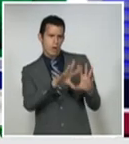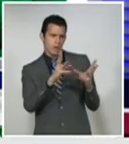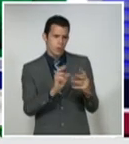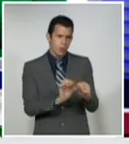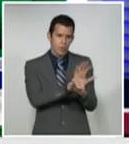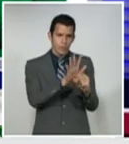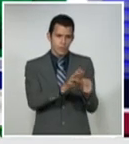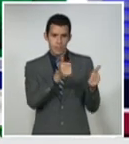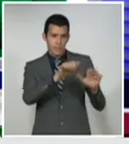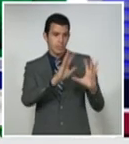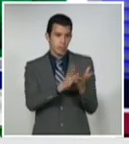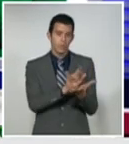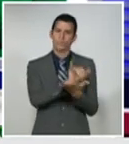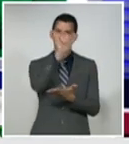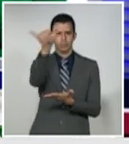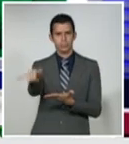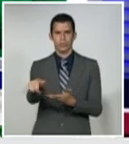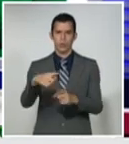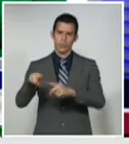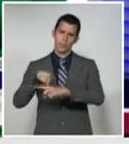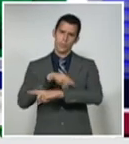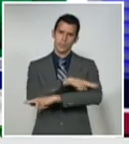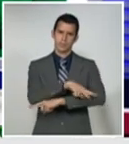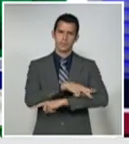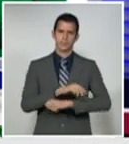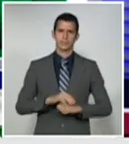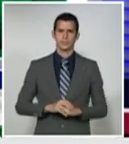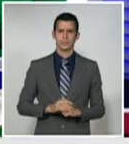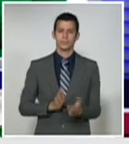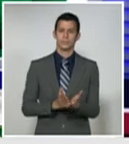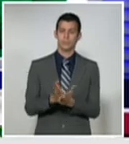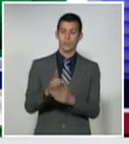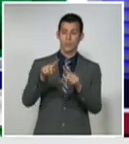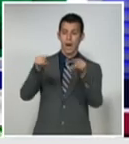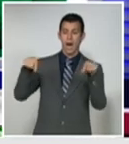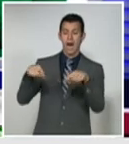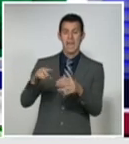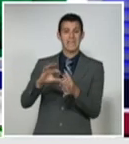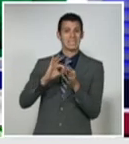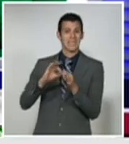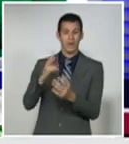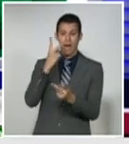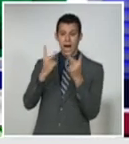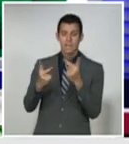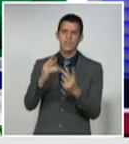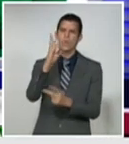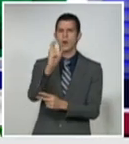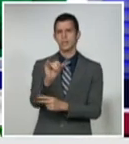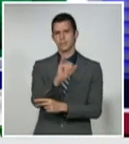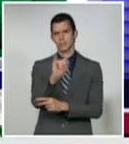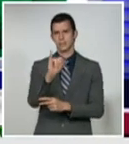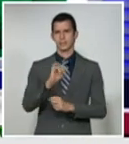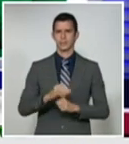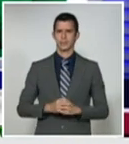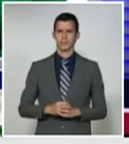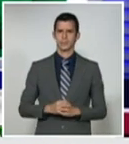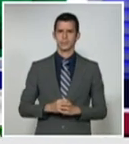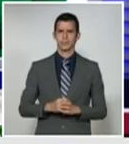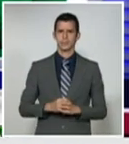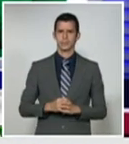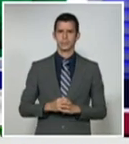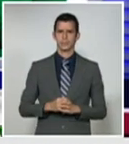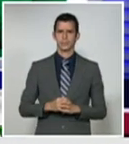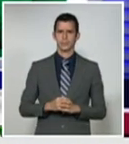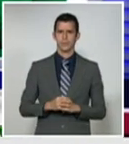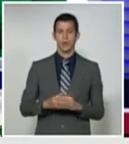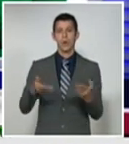intensivas una cifra de 66 casos ingresados, 3 menos que el día anterior, pero muy